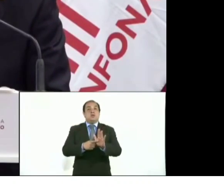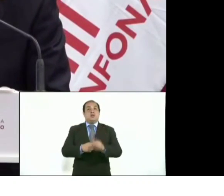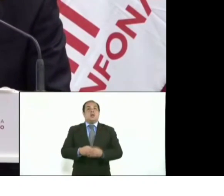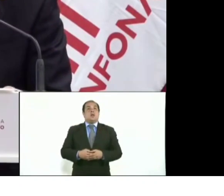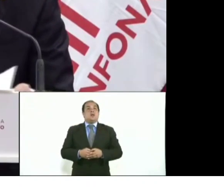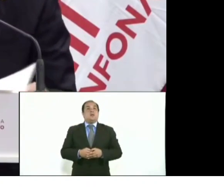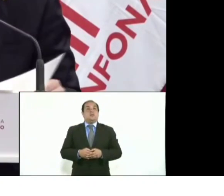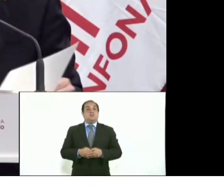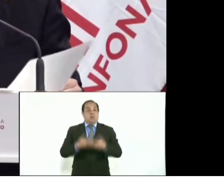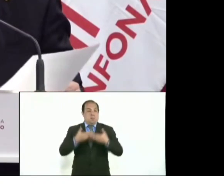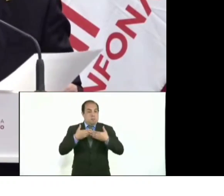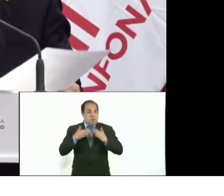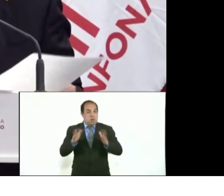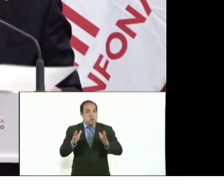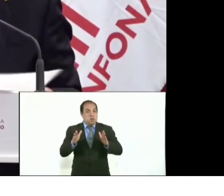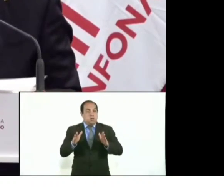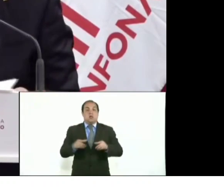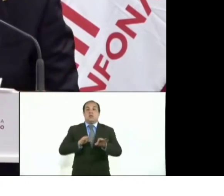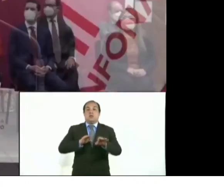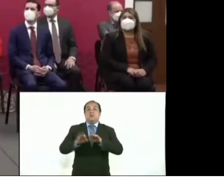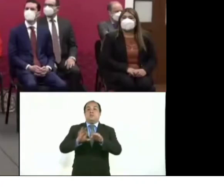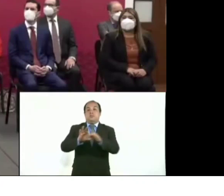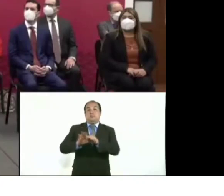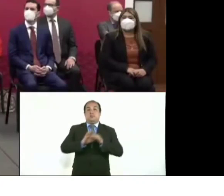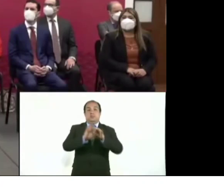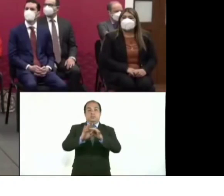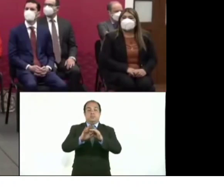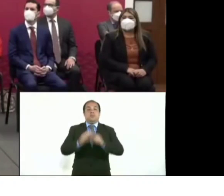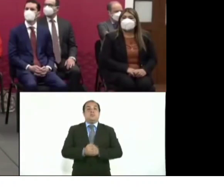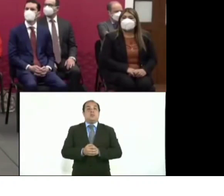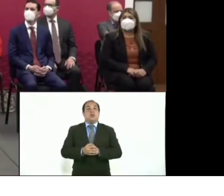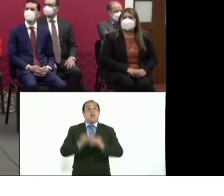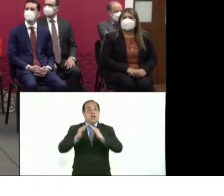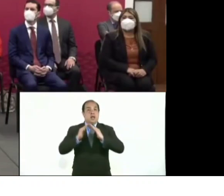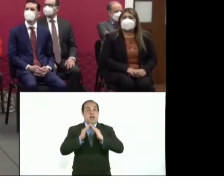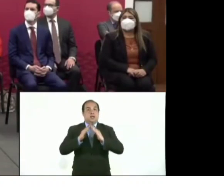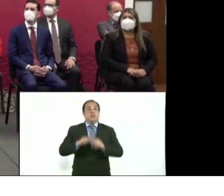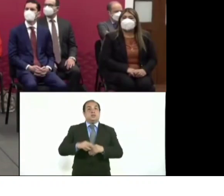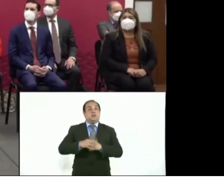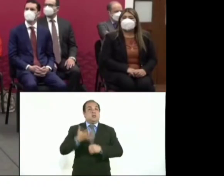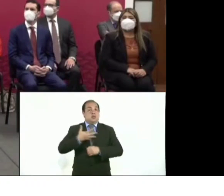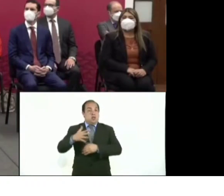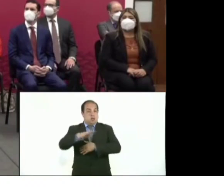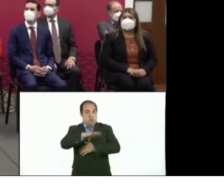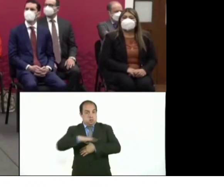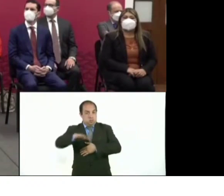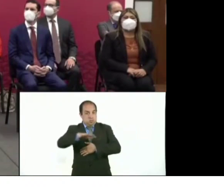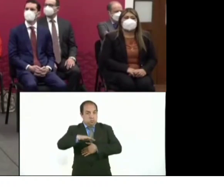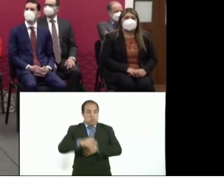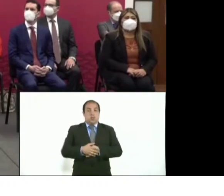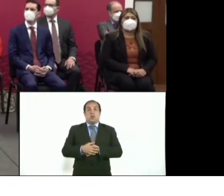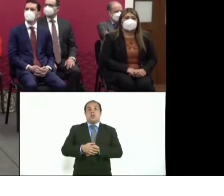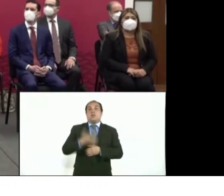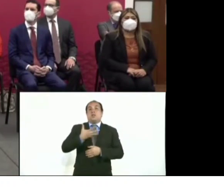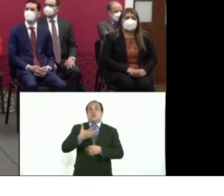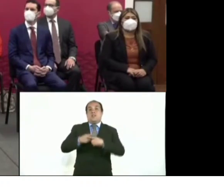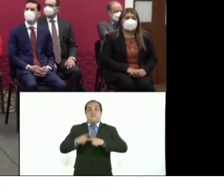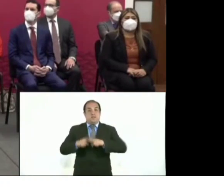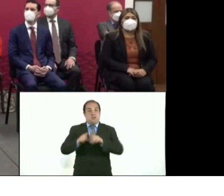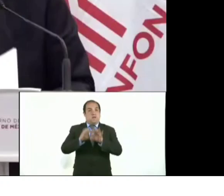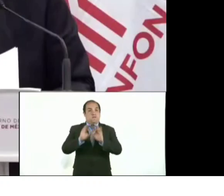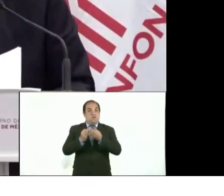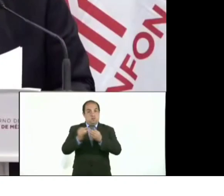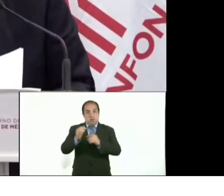La vivienda es un hecho social que ocurre en el territorio, por eso la atención debe ser multidisciplinaria y con la combinación de